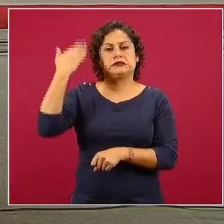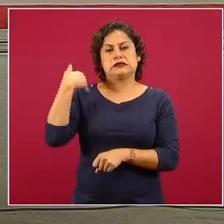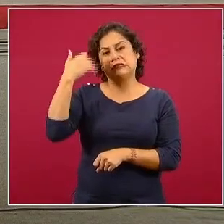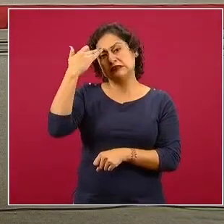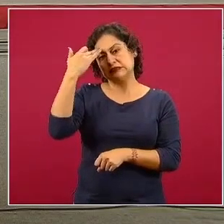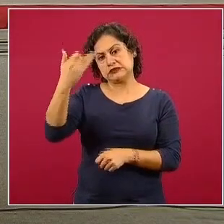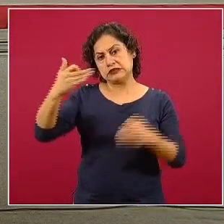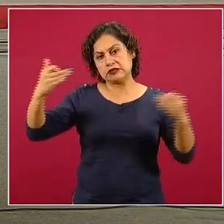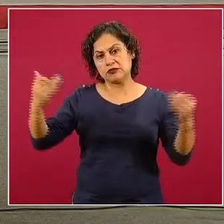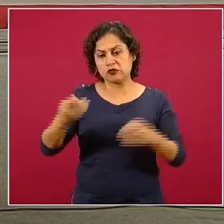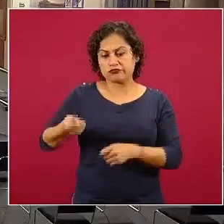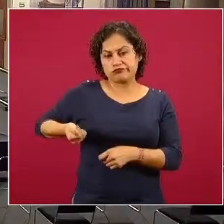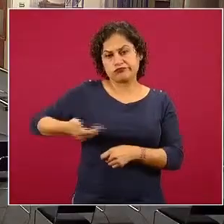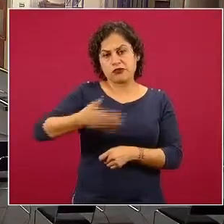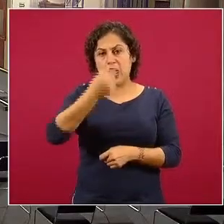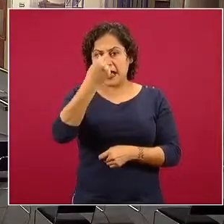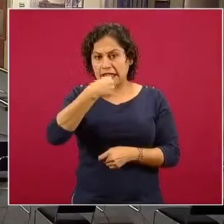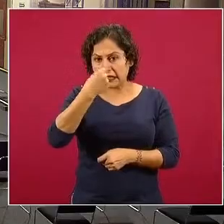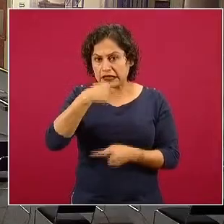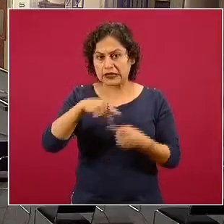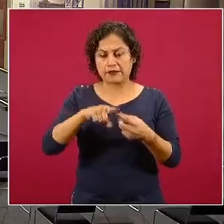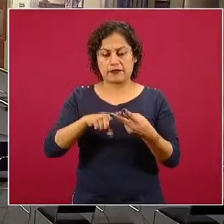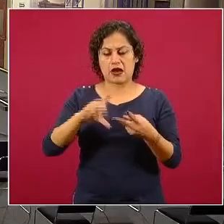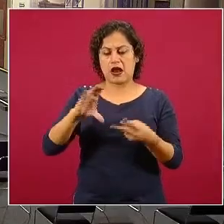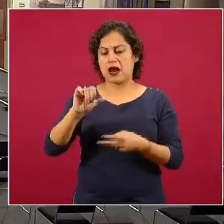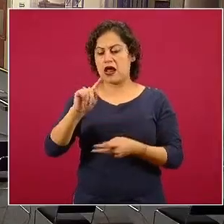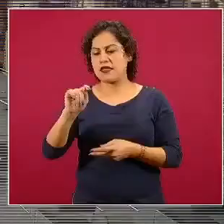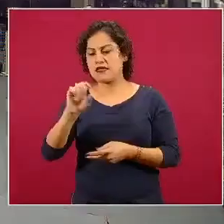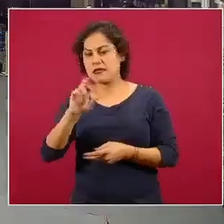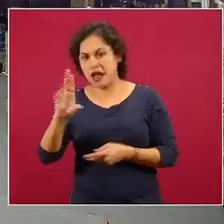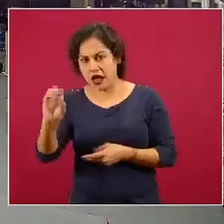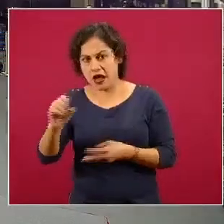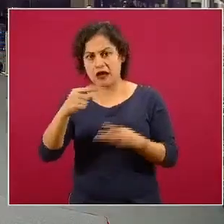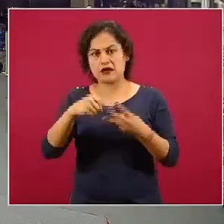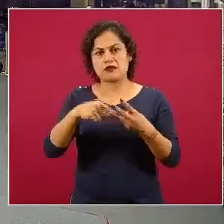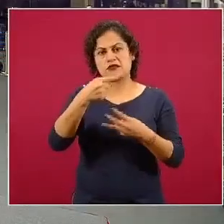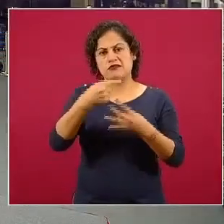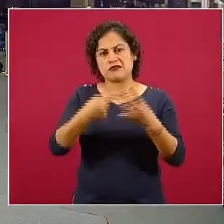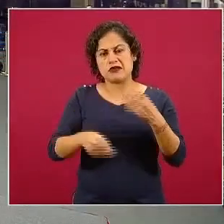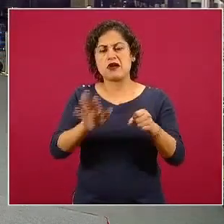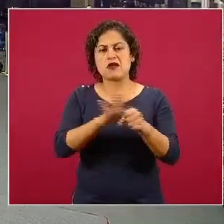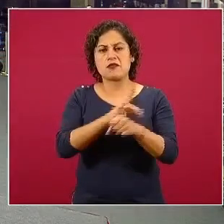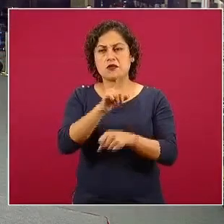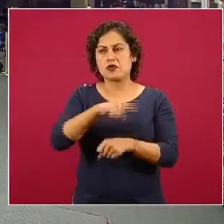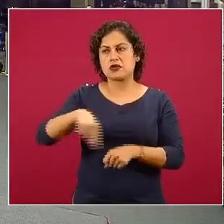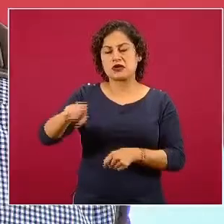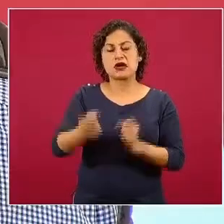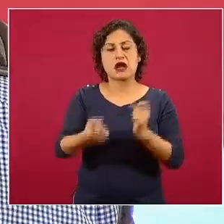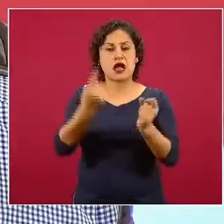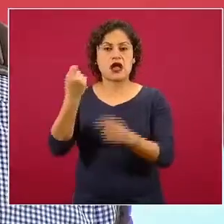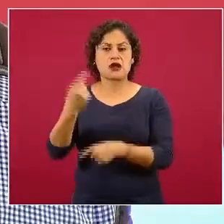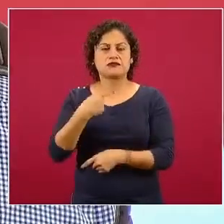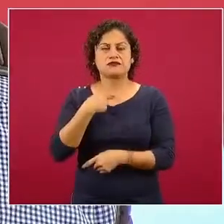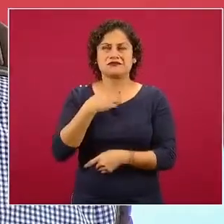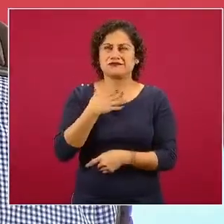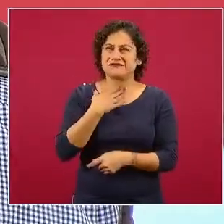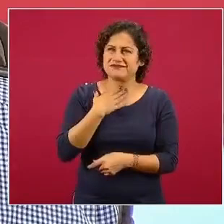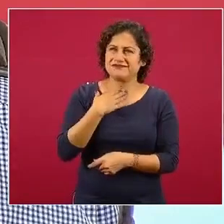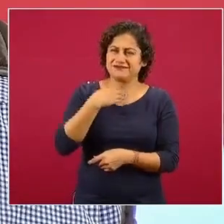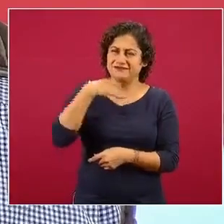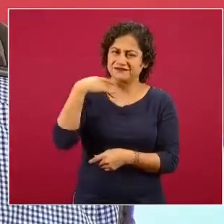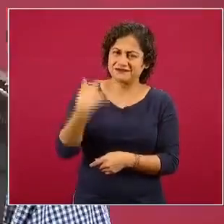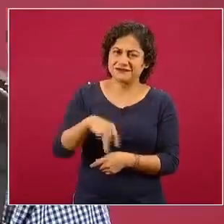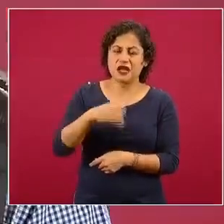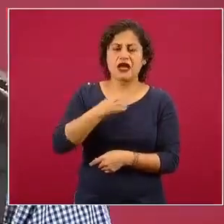lo que denominamos gripas, lo que denominamos catarros, porque empezamos con ese cosquilleo en la nariz, va seguido normalmente